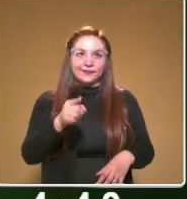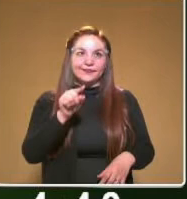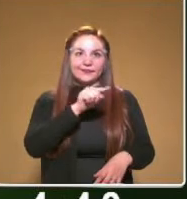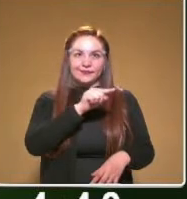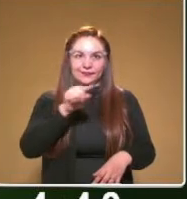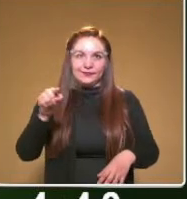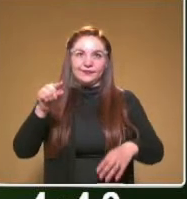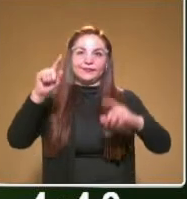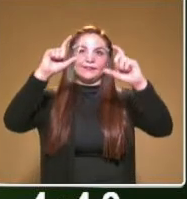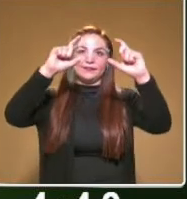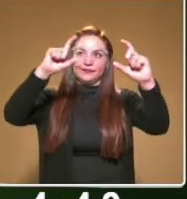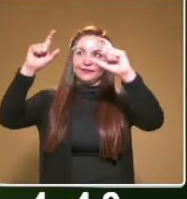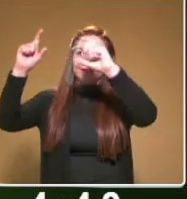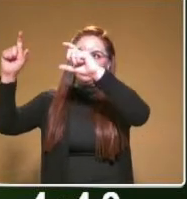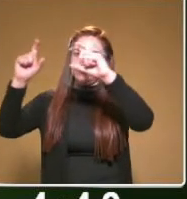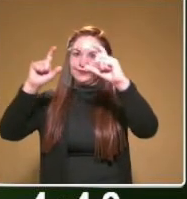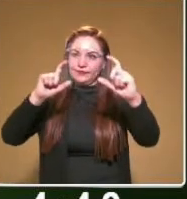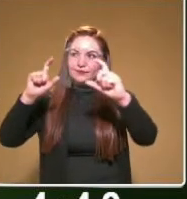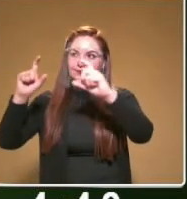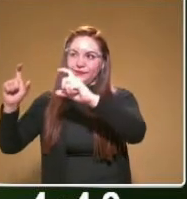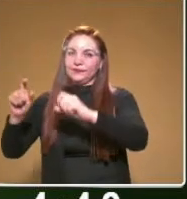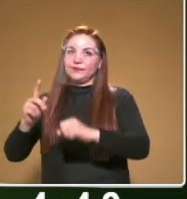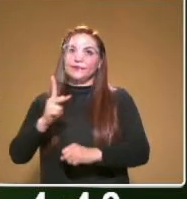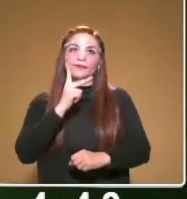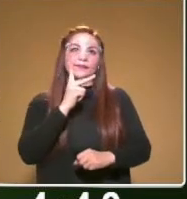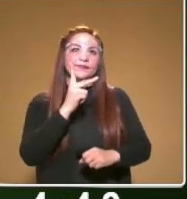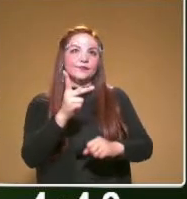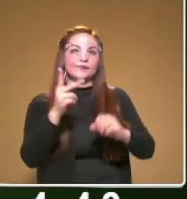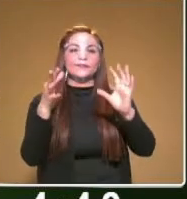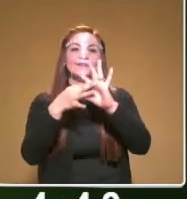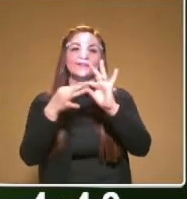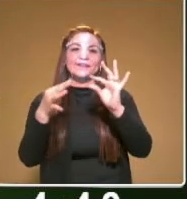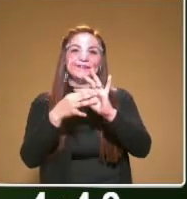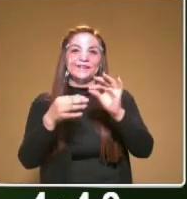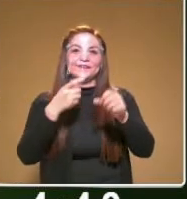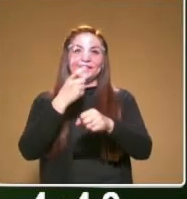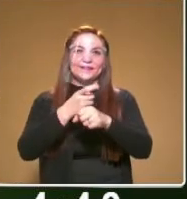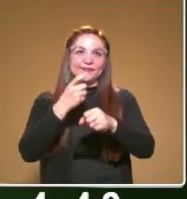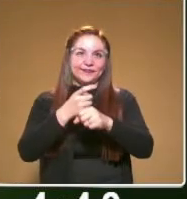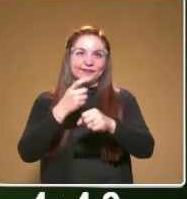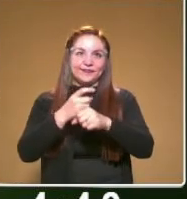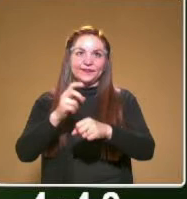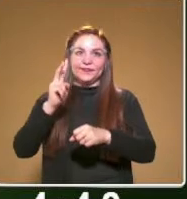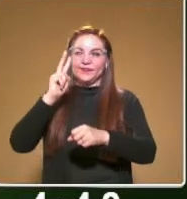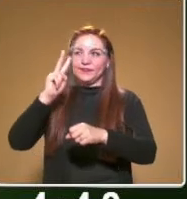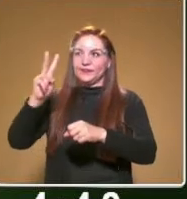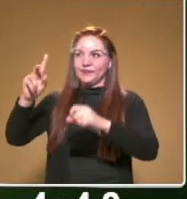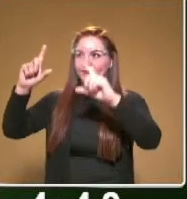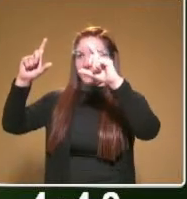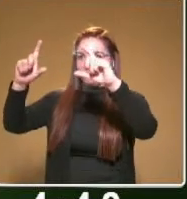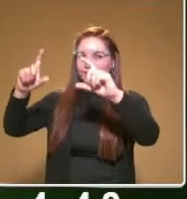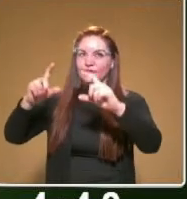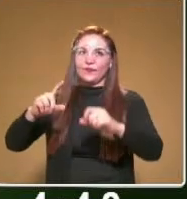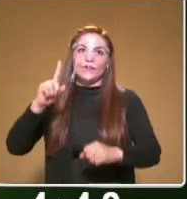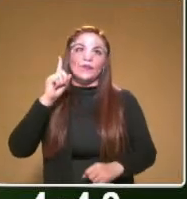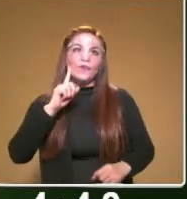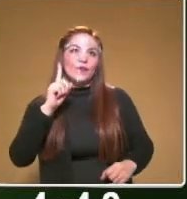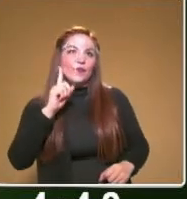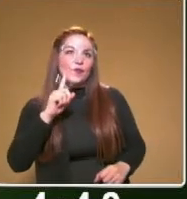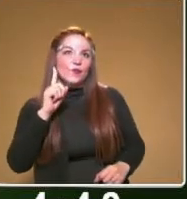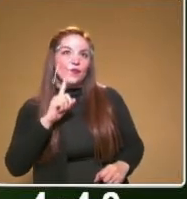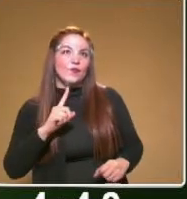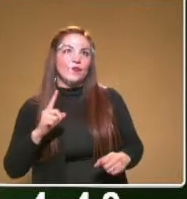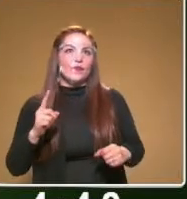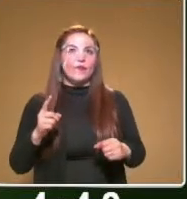cuatro imágenes, una palabra y te lo describo de manera rápida. En la primera se ve como que una dama que está actuando. En la